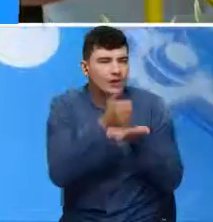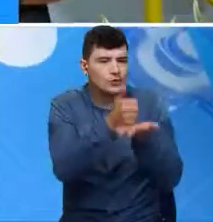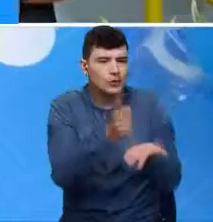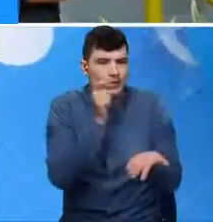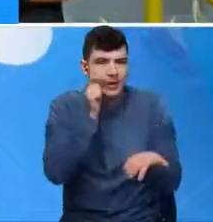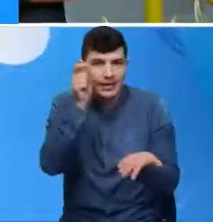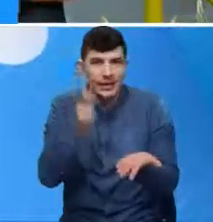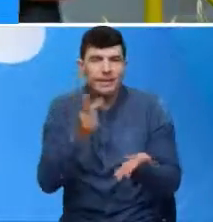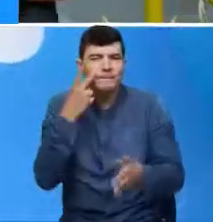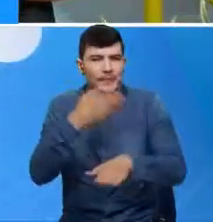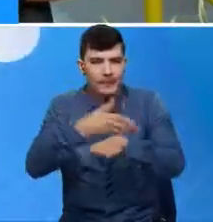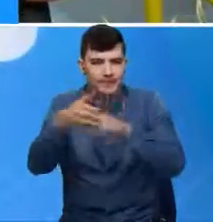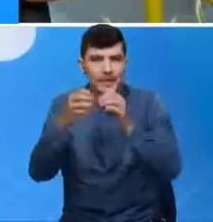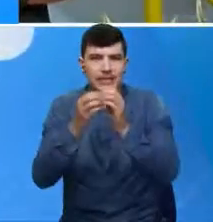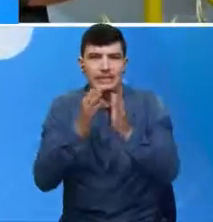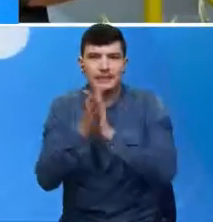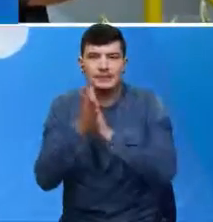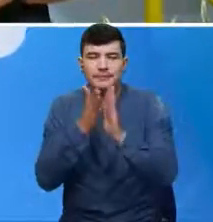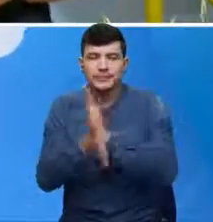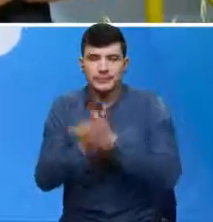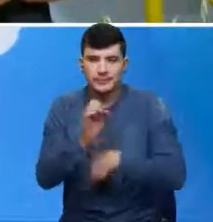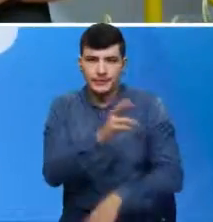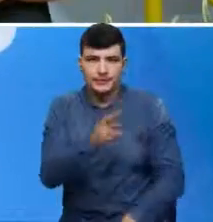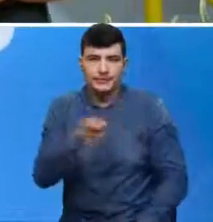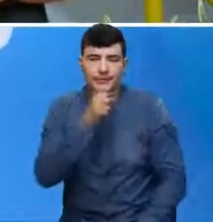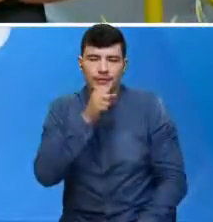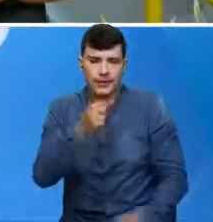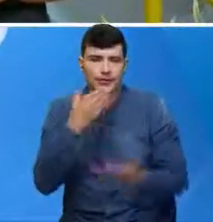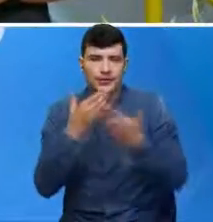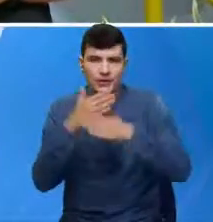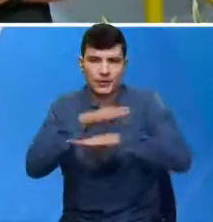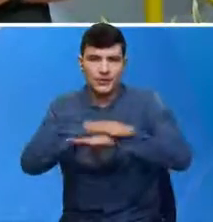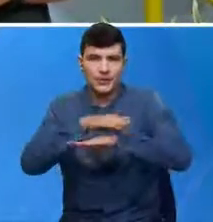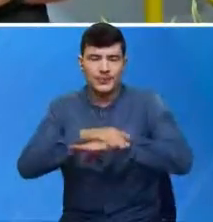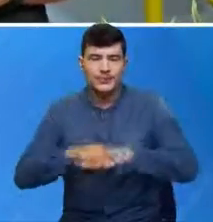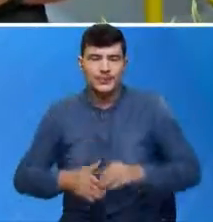información desde la ciudad de Cúcuta con la cámara de David Ortiz, Danilo Coronel, Oriente Noticias. Muy buenas tardes.